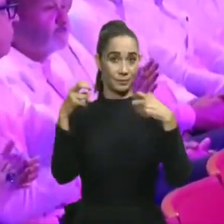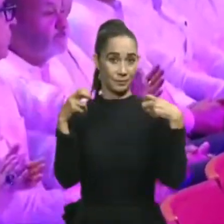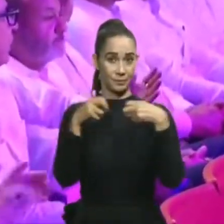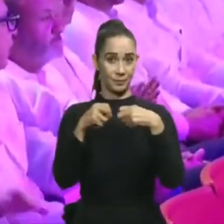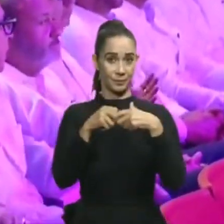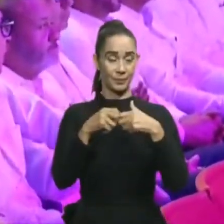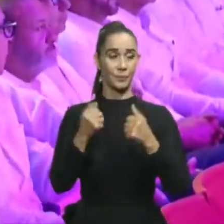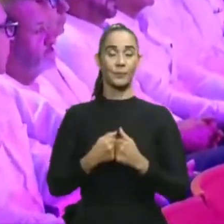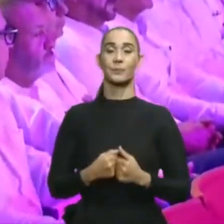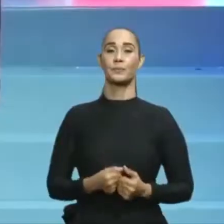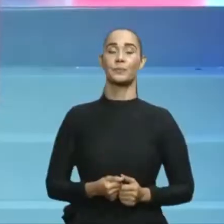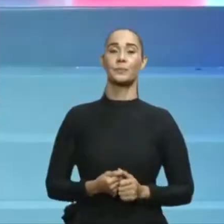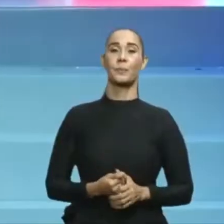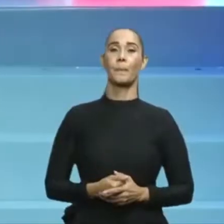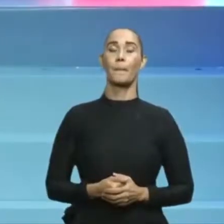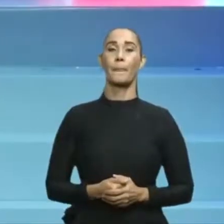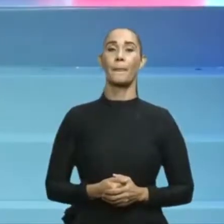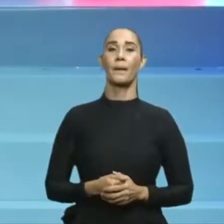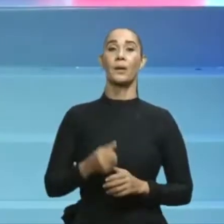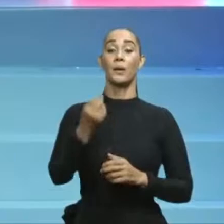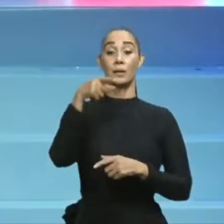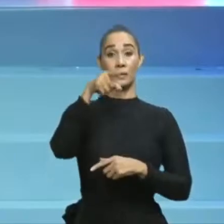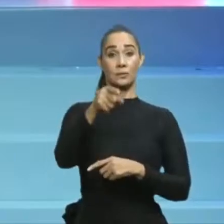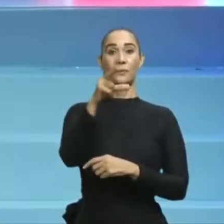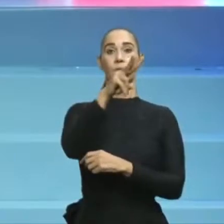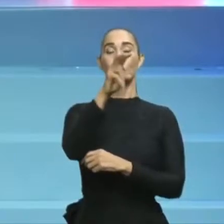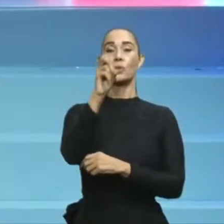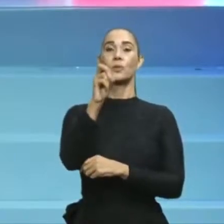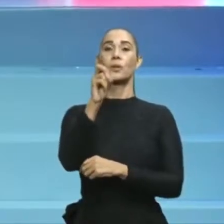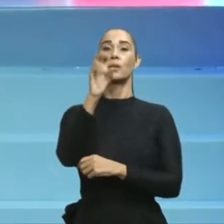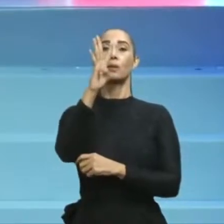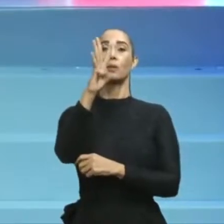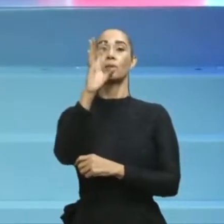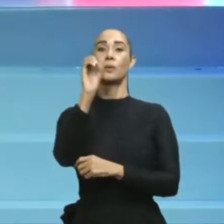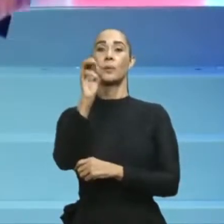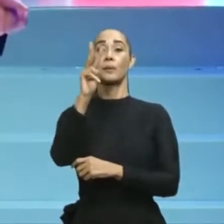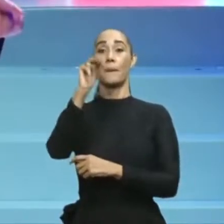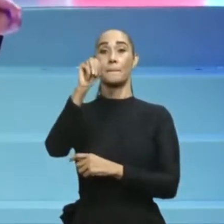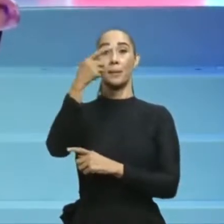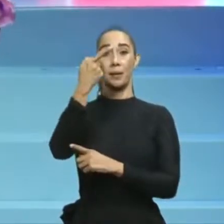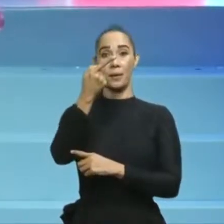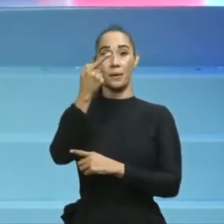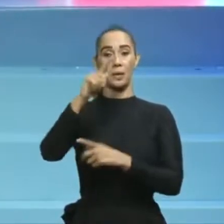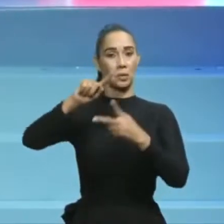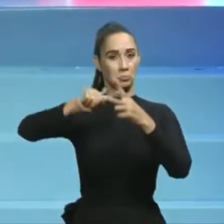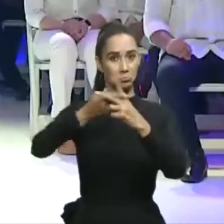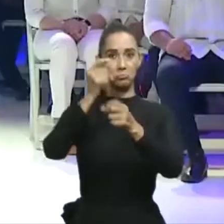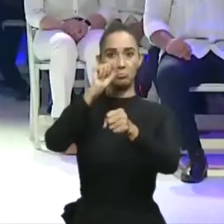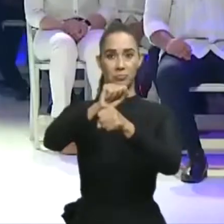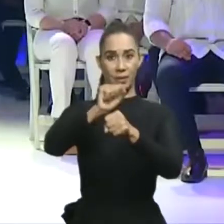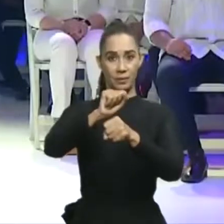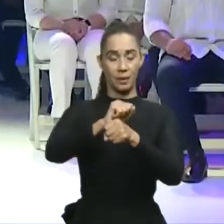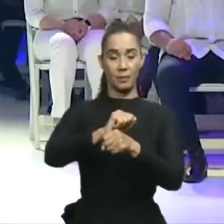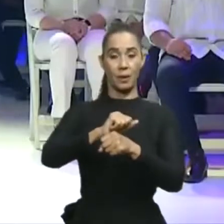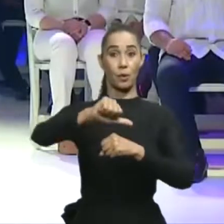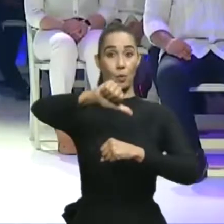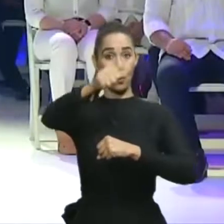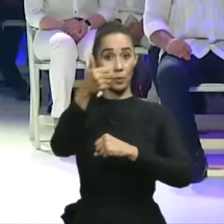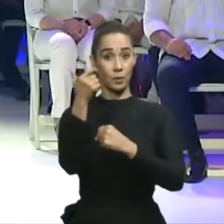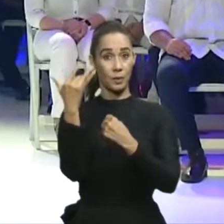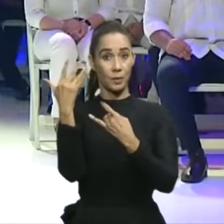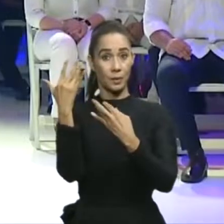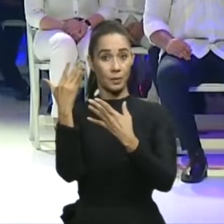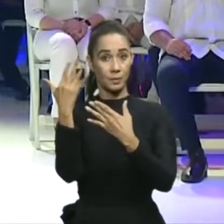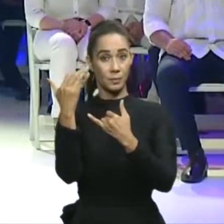de los cuales unos 250 megawatts están ya en operación y el resto se estima que estarán en